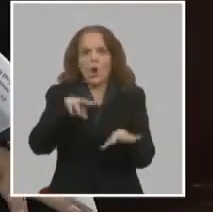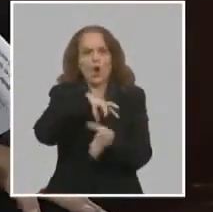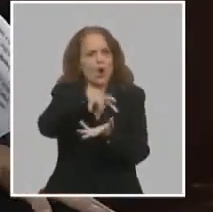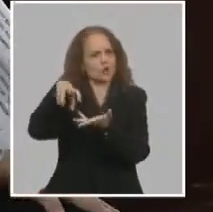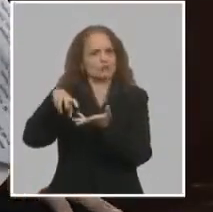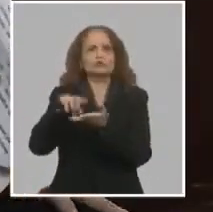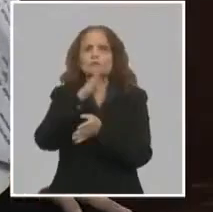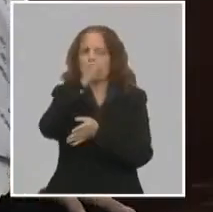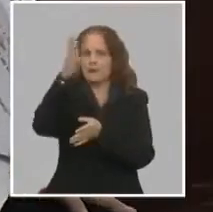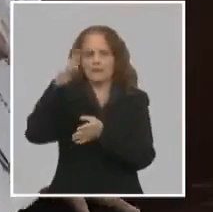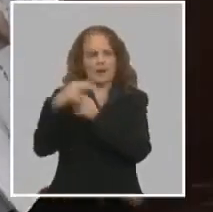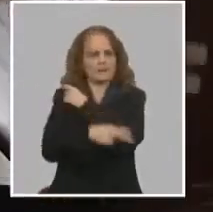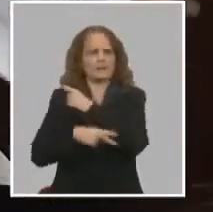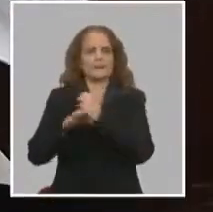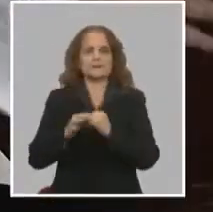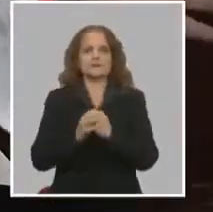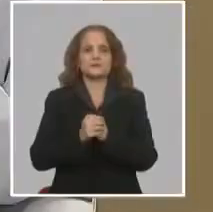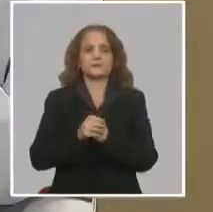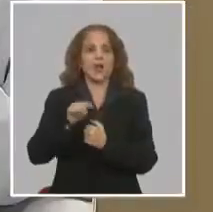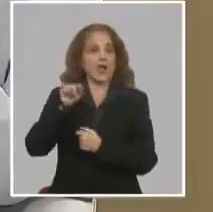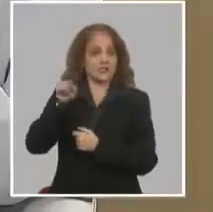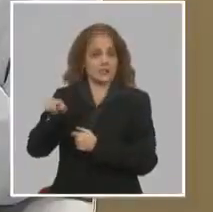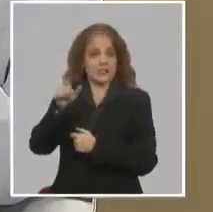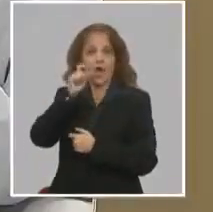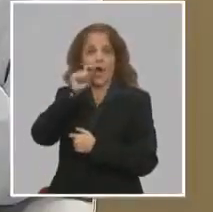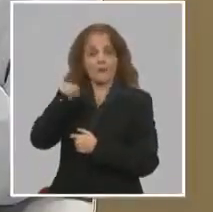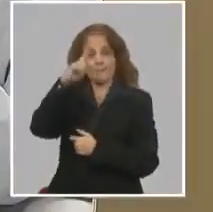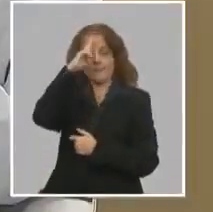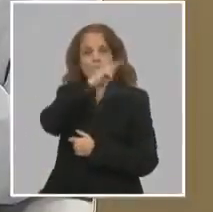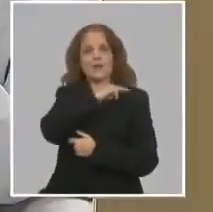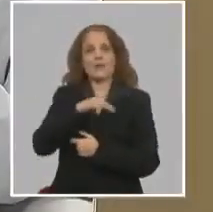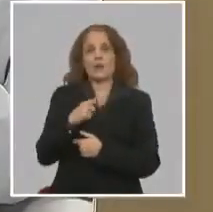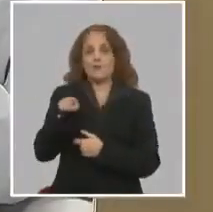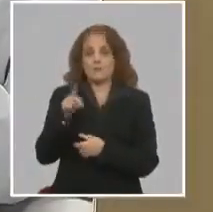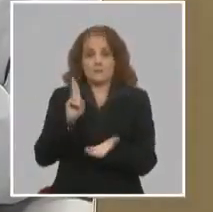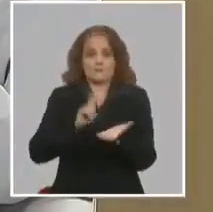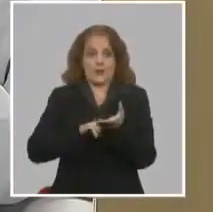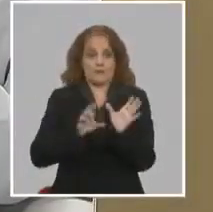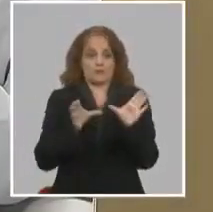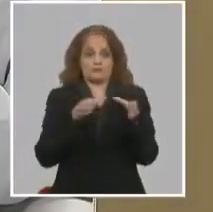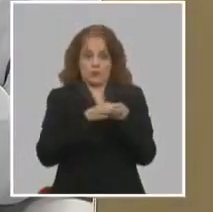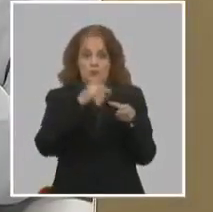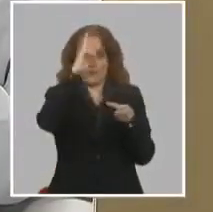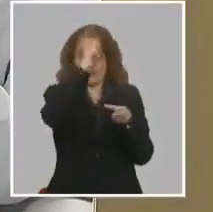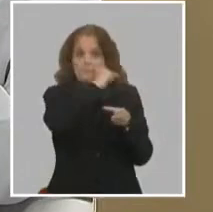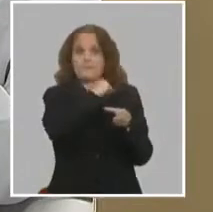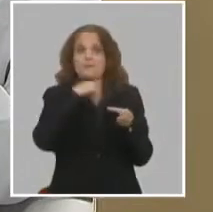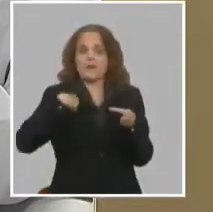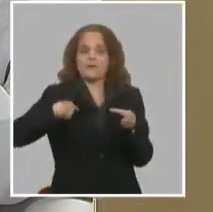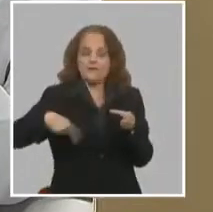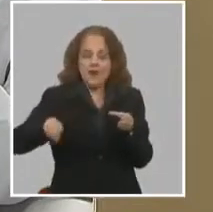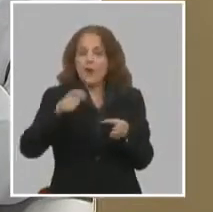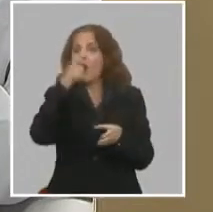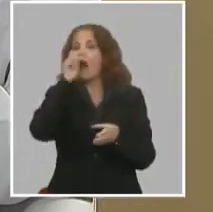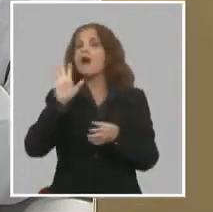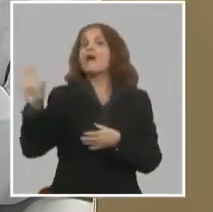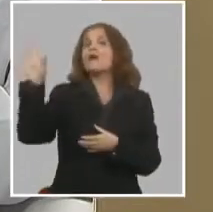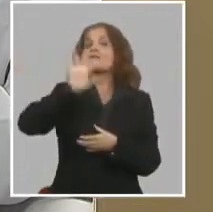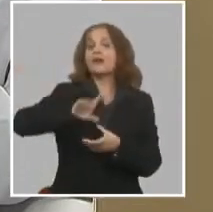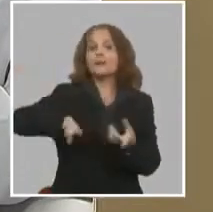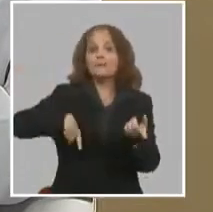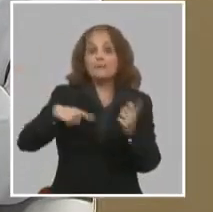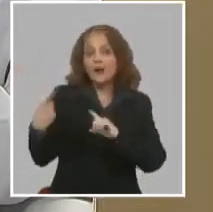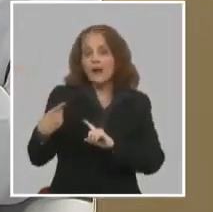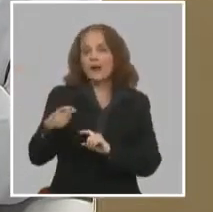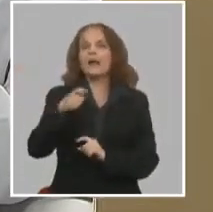Delgado fue uno de los integrantes de esas brigadas médicas cubanas que fueron allí a países africanos a